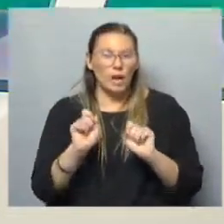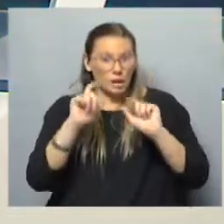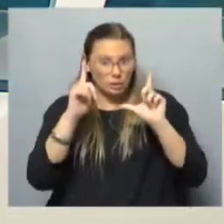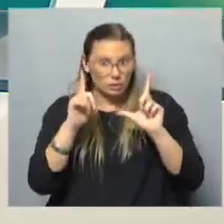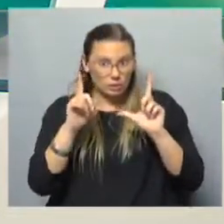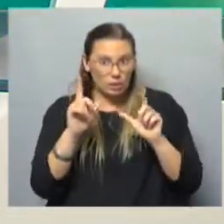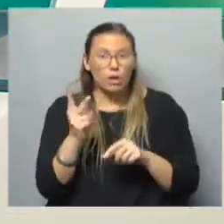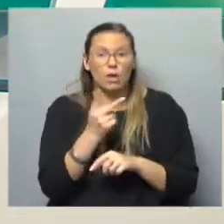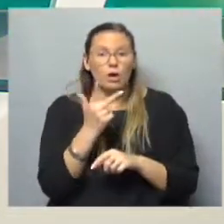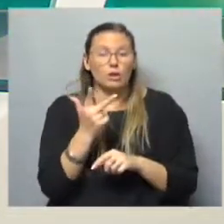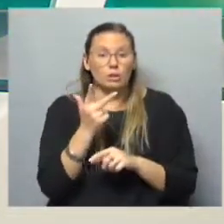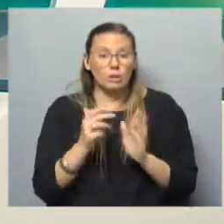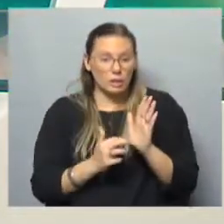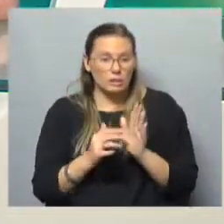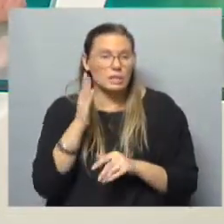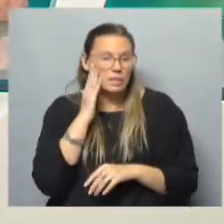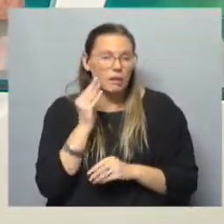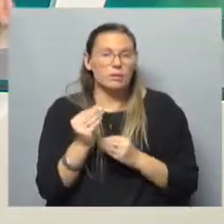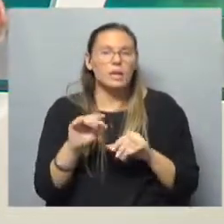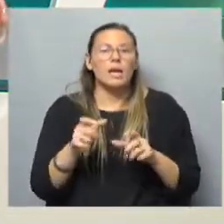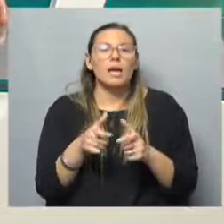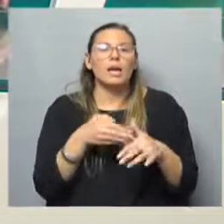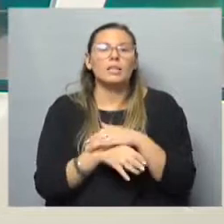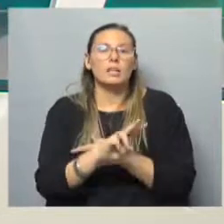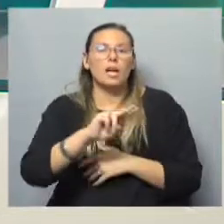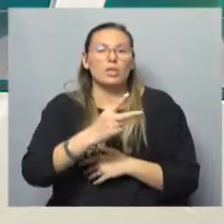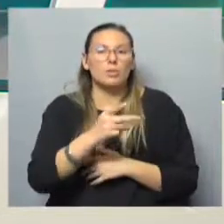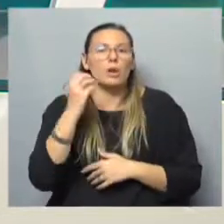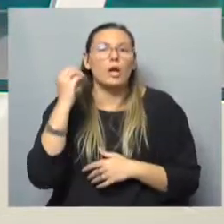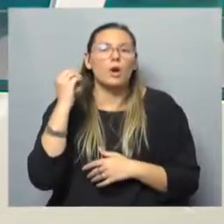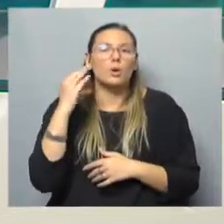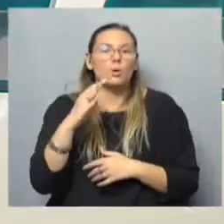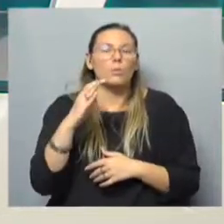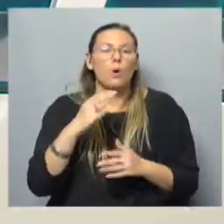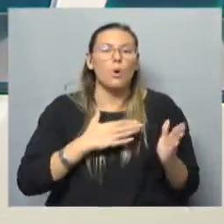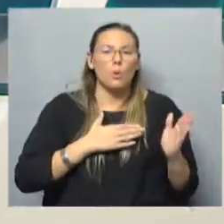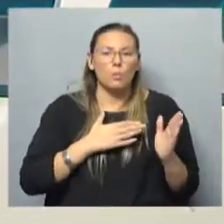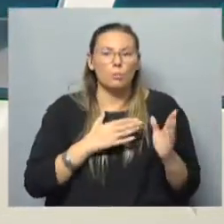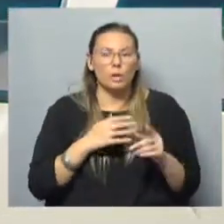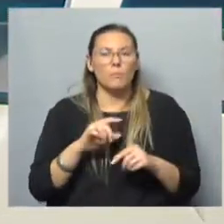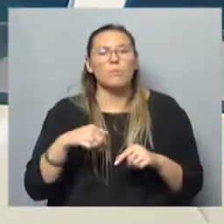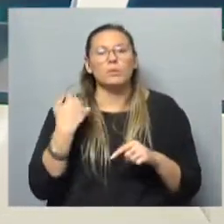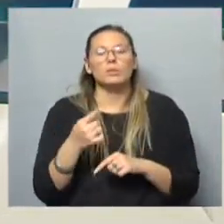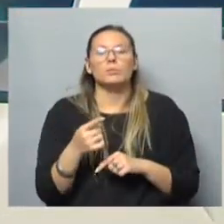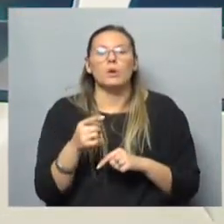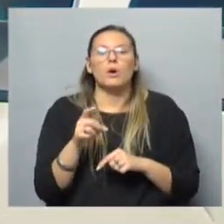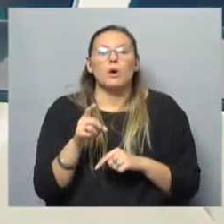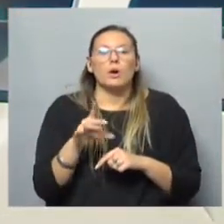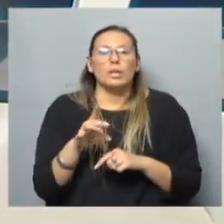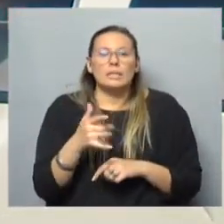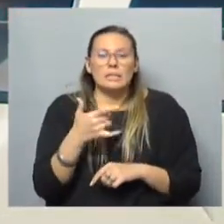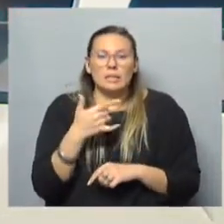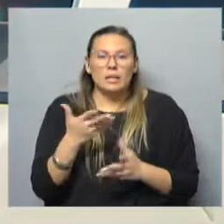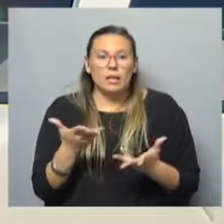¿no? Cumplan los tres pasos y se pueden llevar entrada doble para ir al Club de la Cumbia el próximo 15 de septiembre en la sala del museo. Divino, y ahora vamos a ver